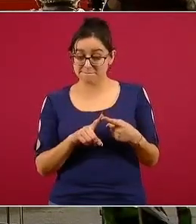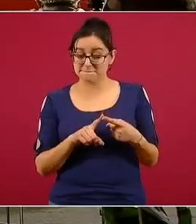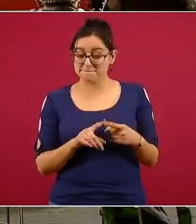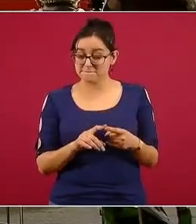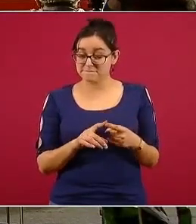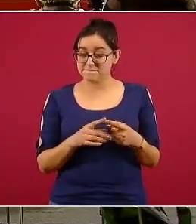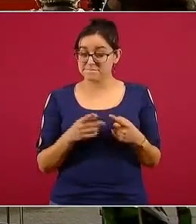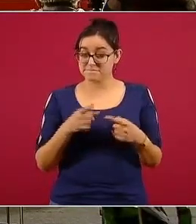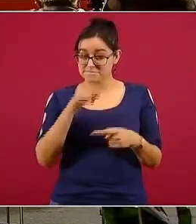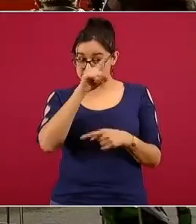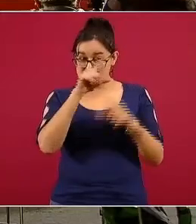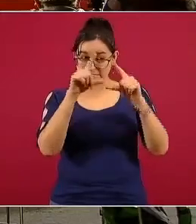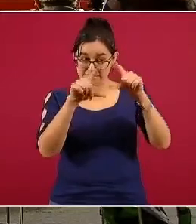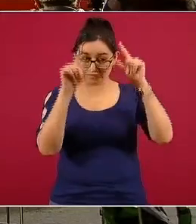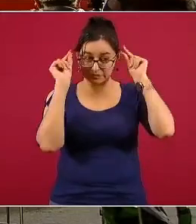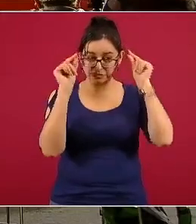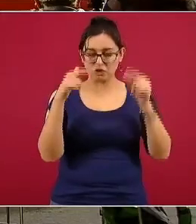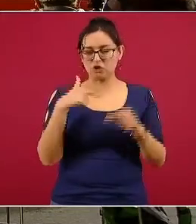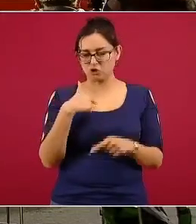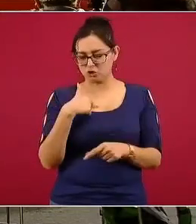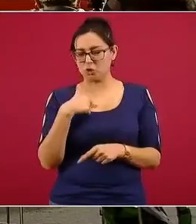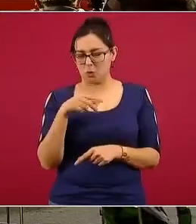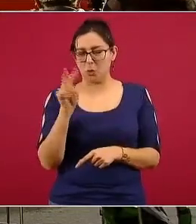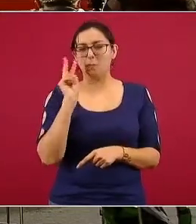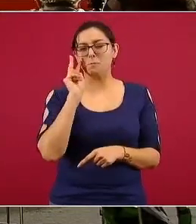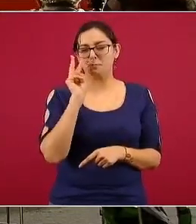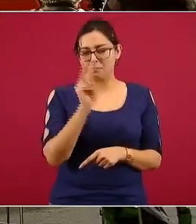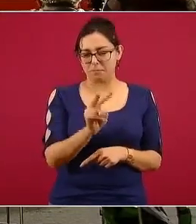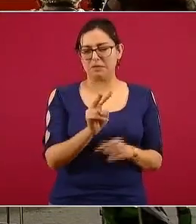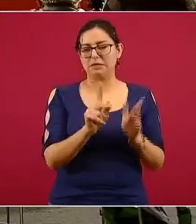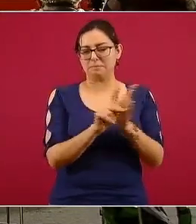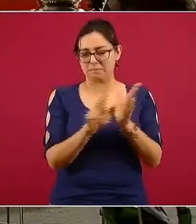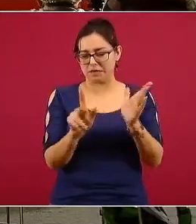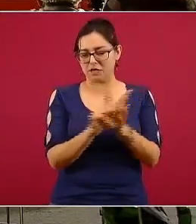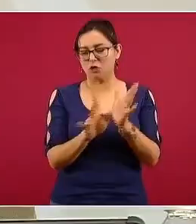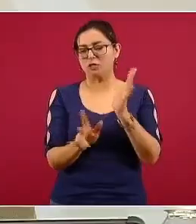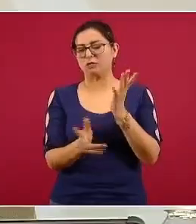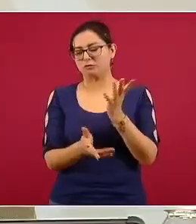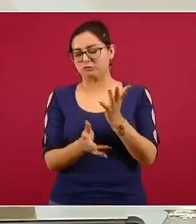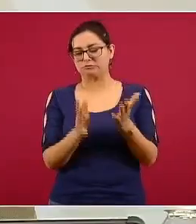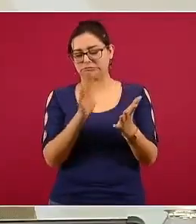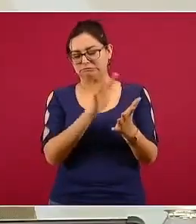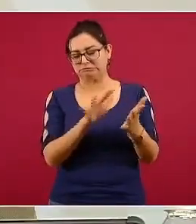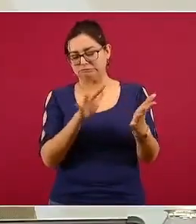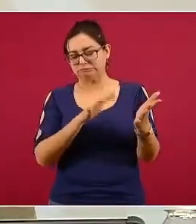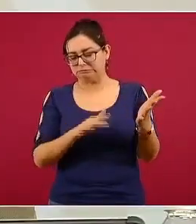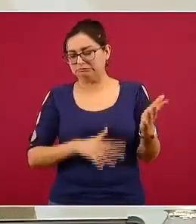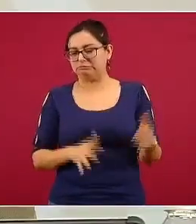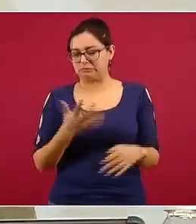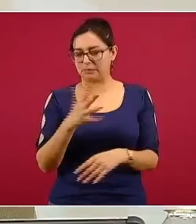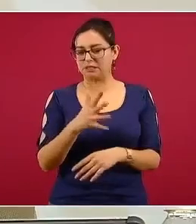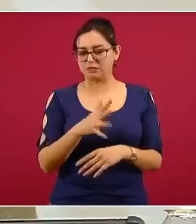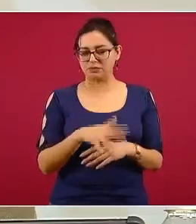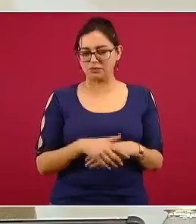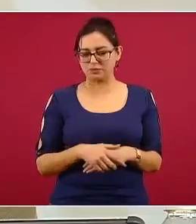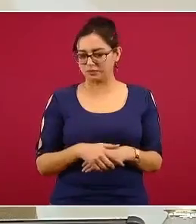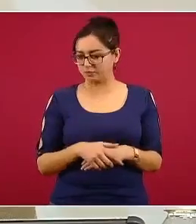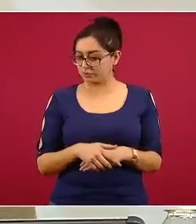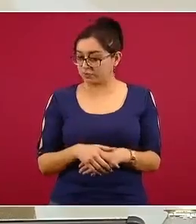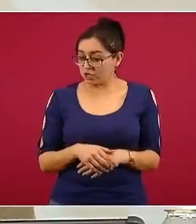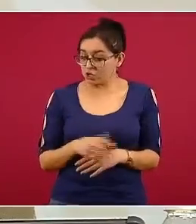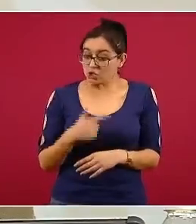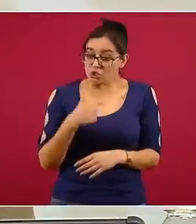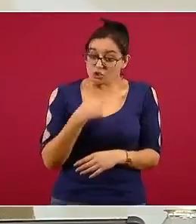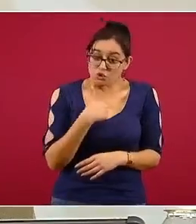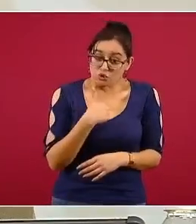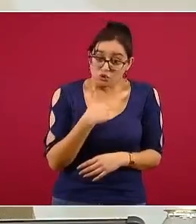nota específica, la vi también un poco más en los periódicos y en los medios de comunicación. Tal vez mi primera pregunta,